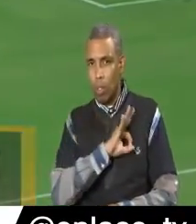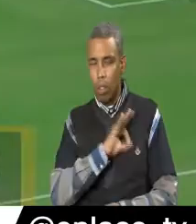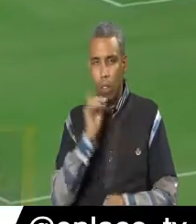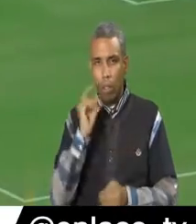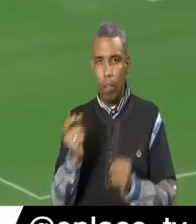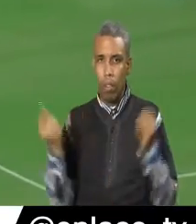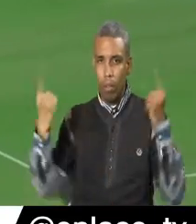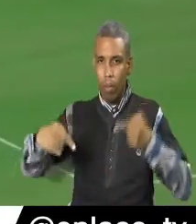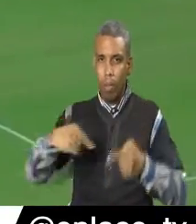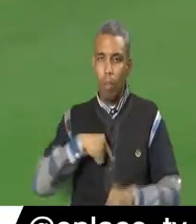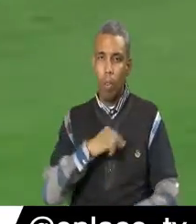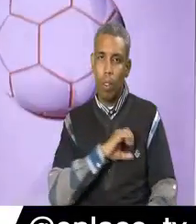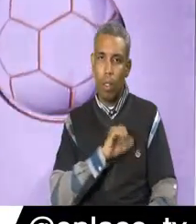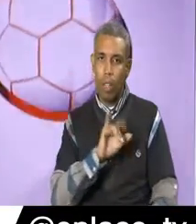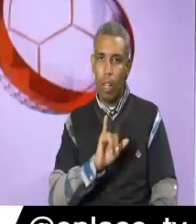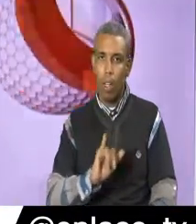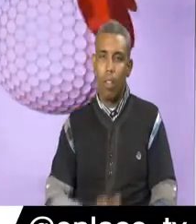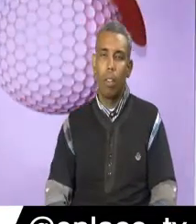Suramericana.